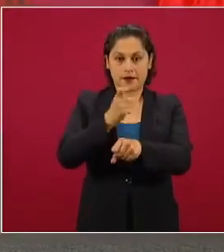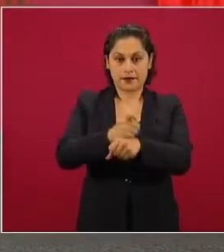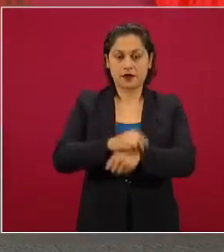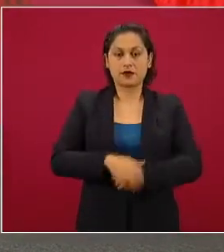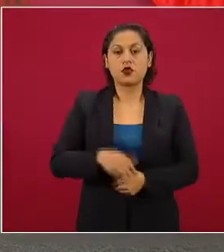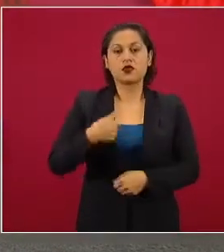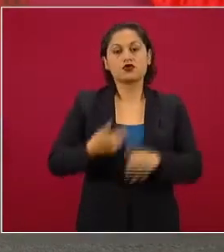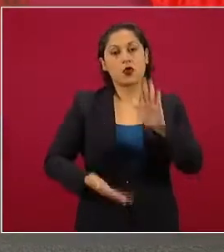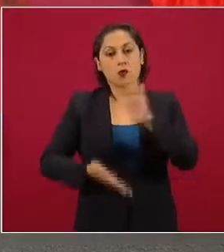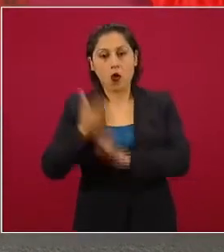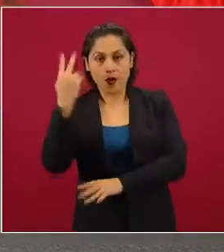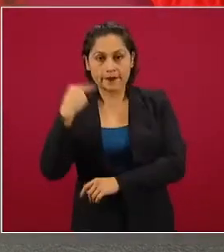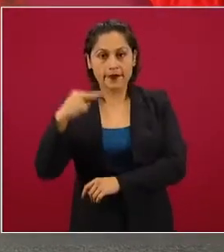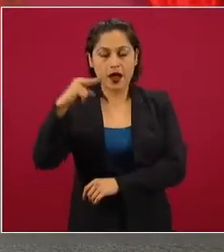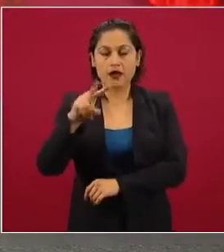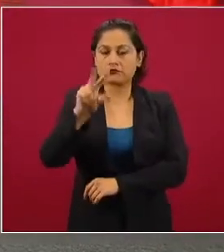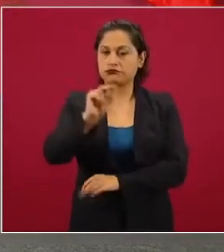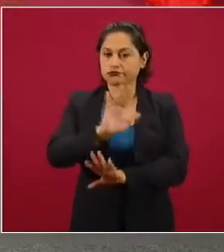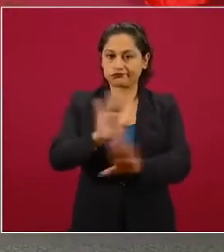Vamos a que